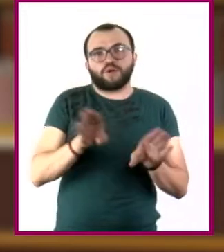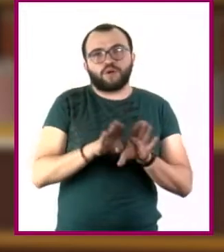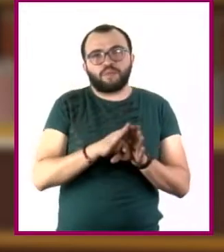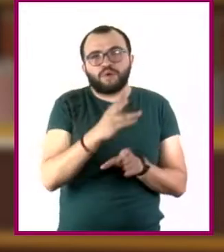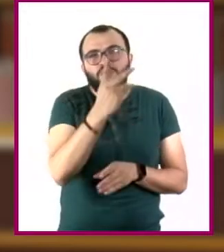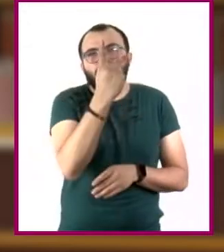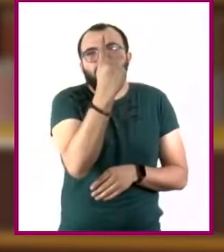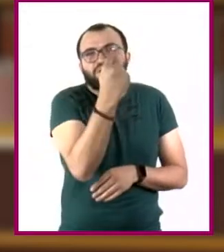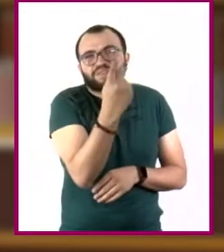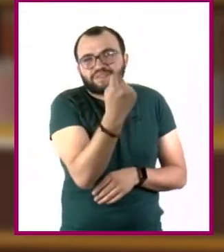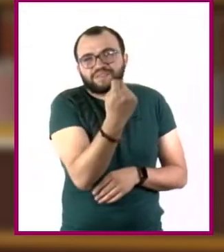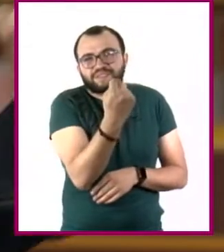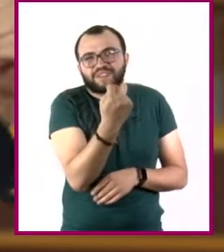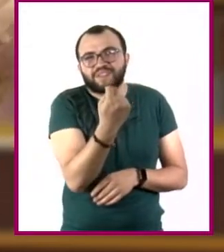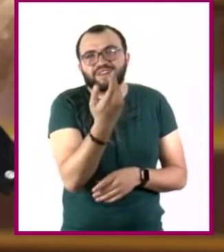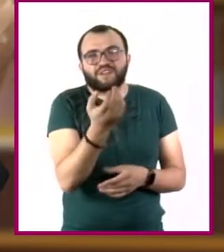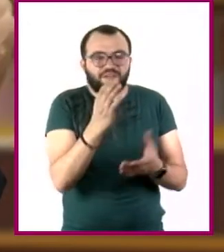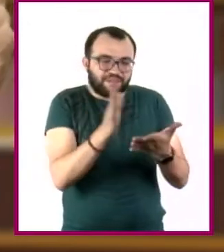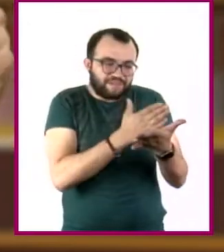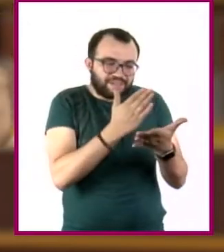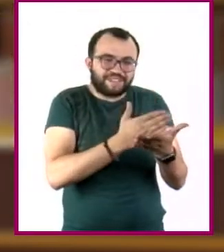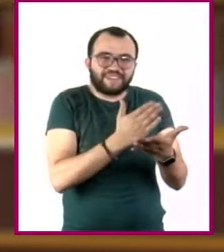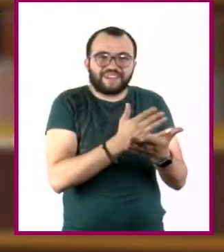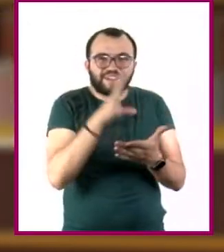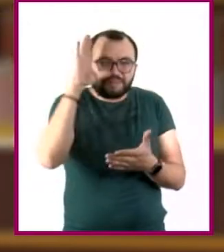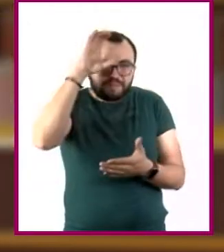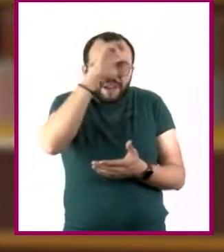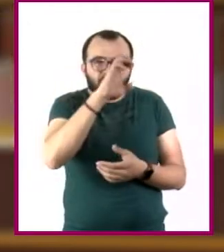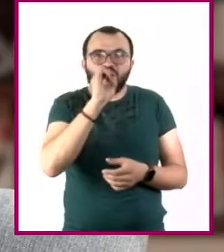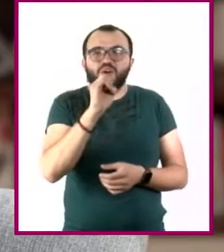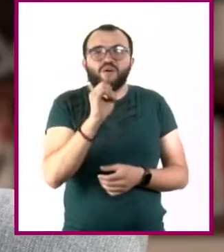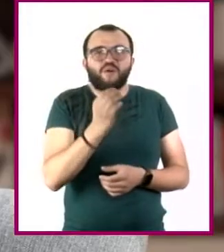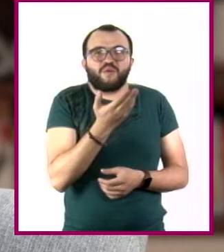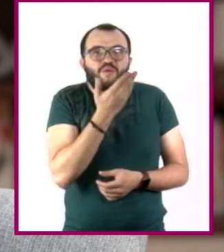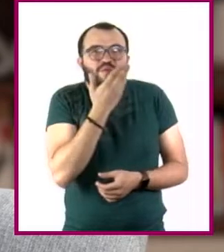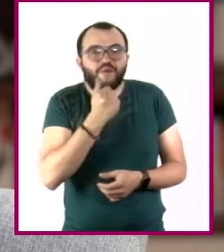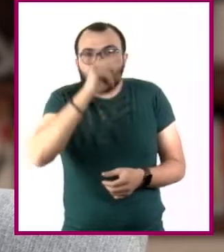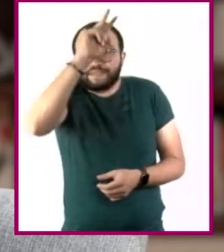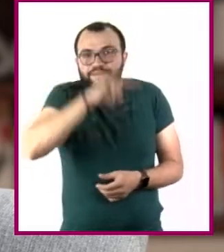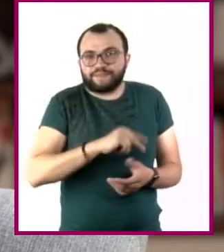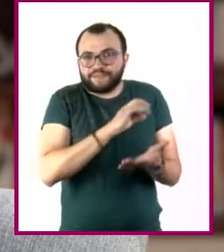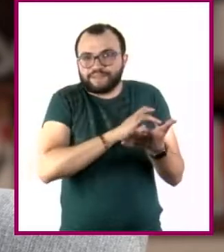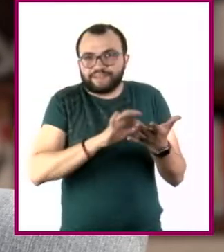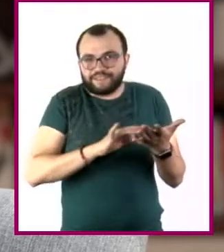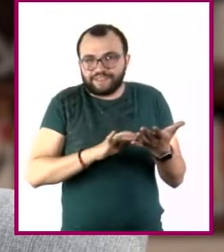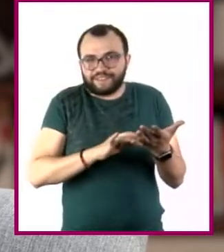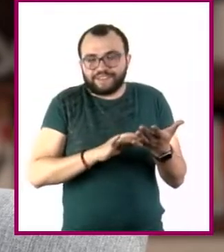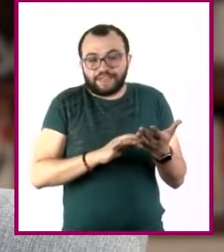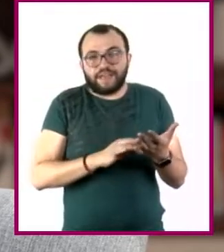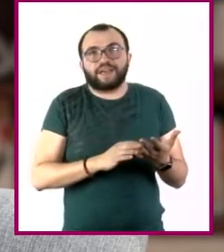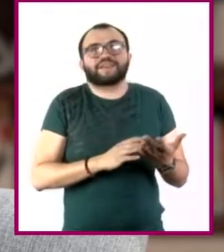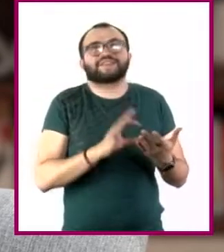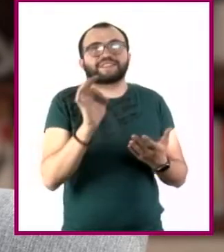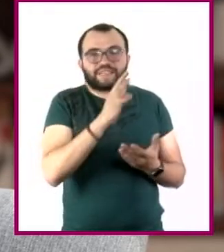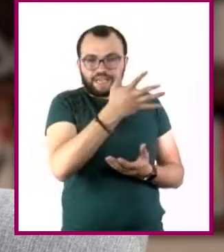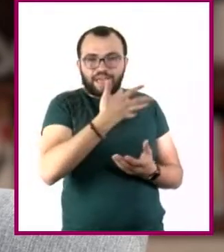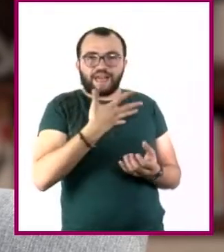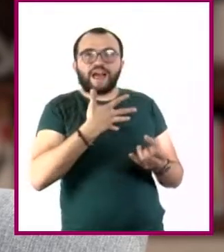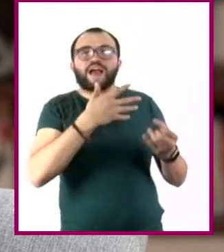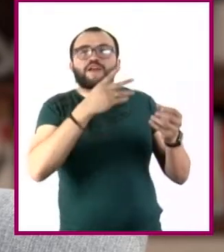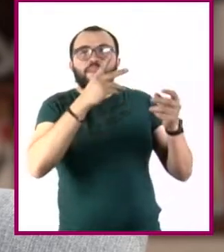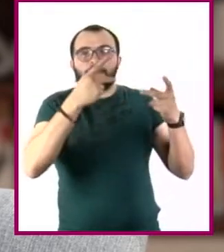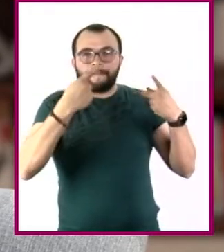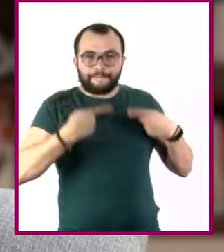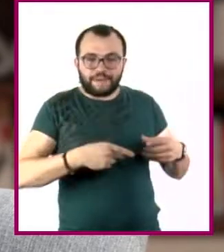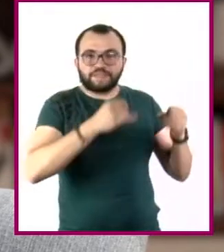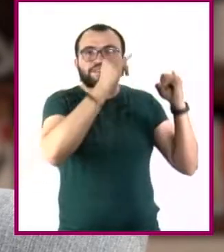en las mangas que lees, o como el salvaje John, de Un Mundo Feliz. Bueno, a lo mejor esos son personajes que existen aunque no